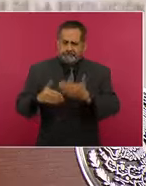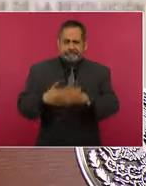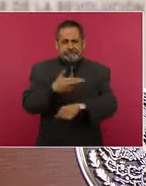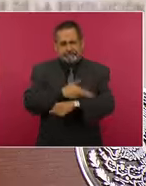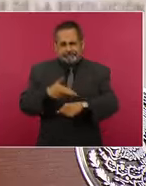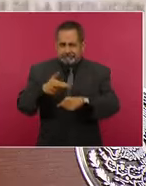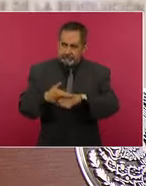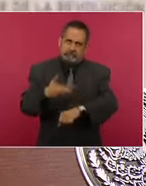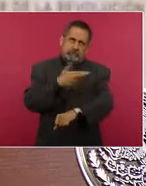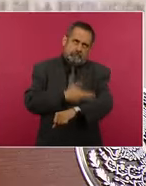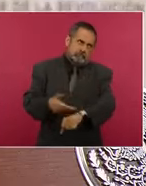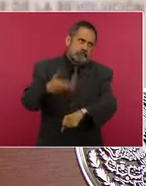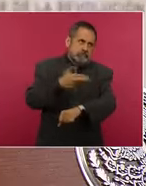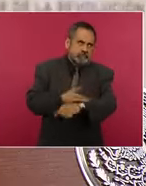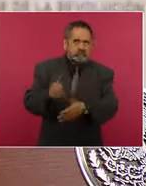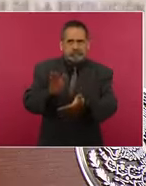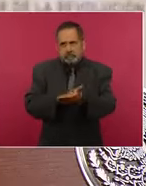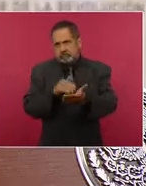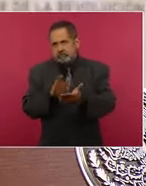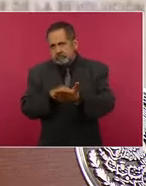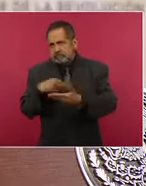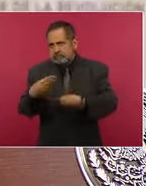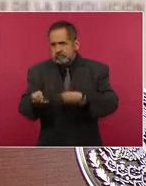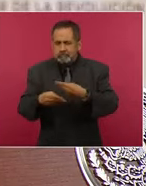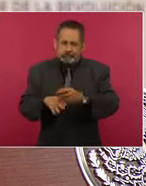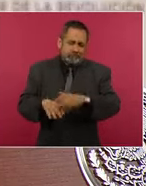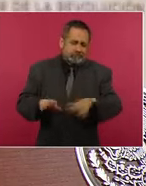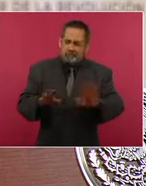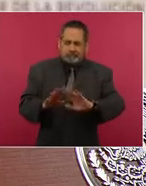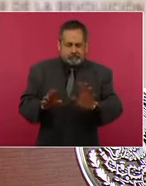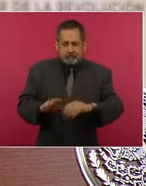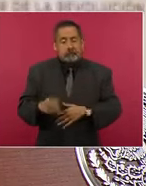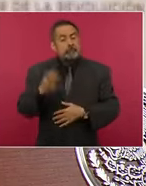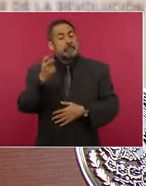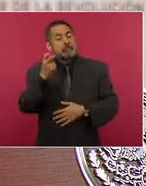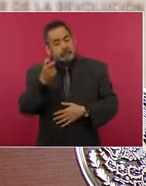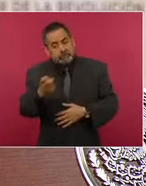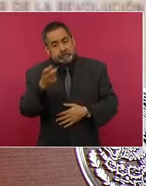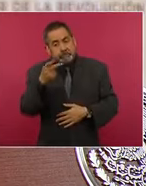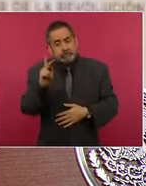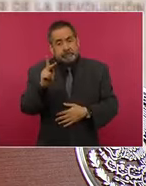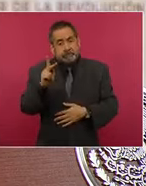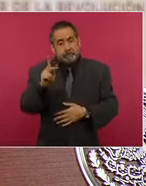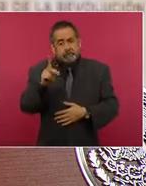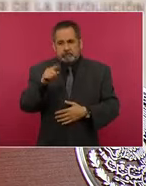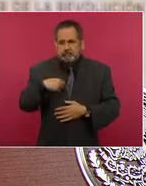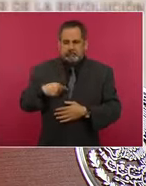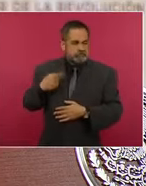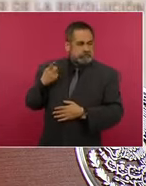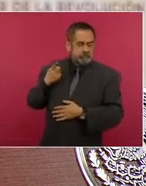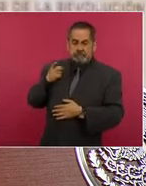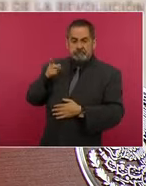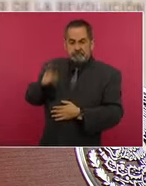procedimientos muy engorrosos, pero de eso a que haya consigna,